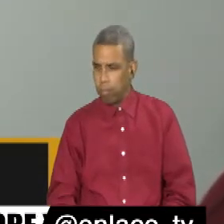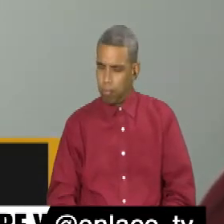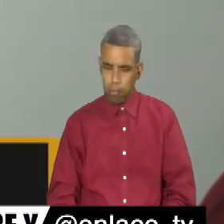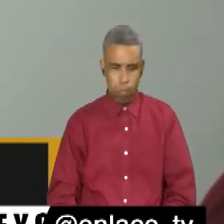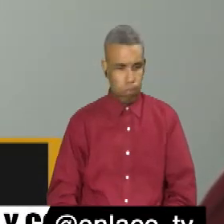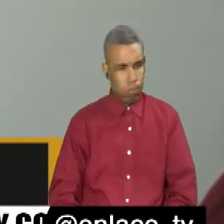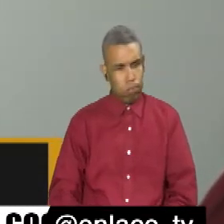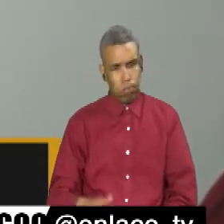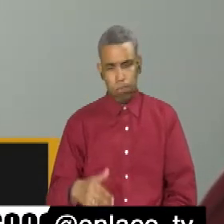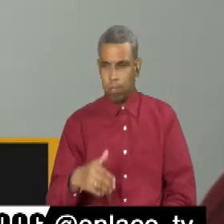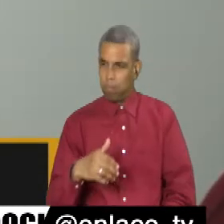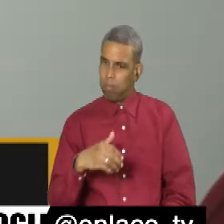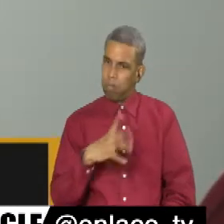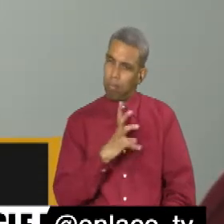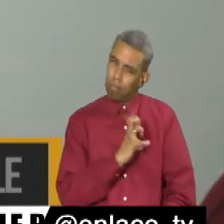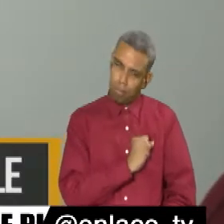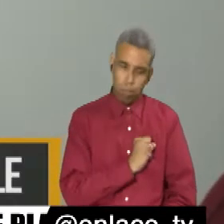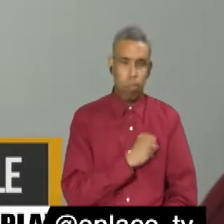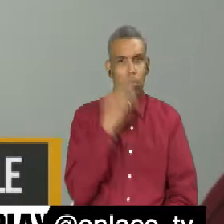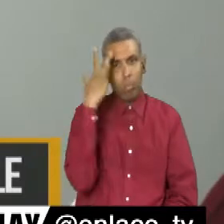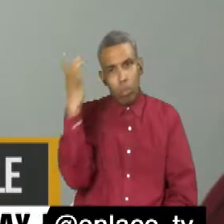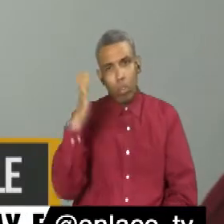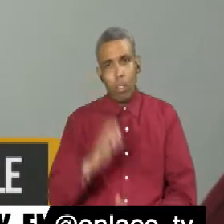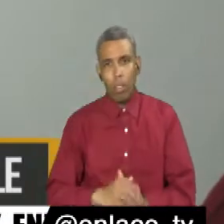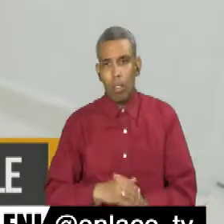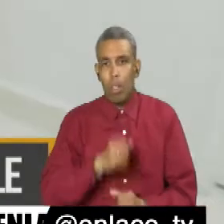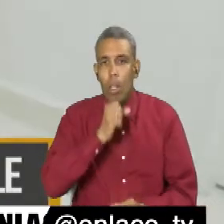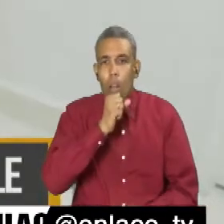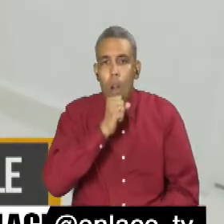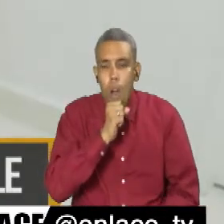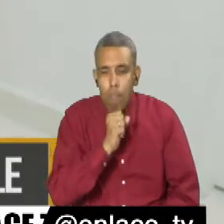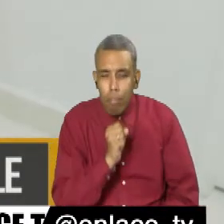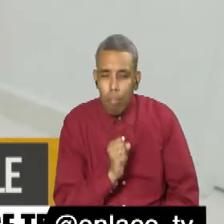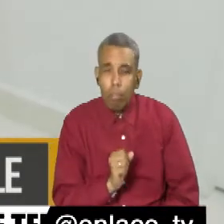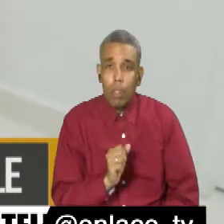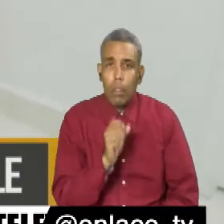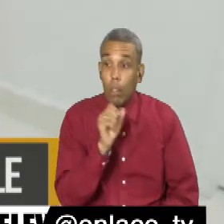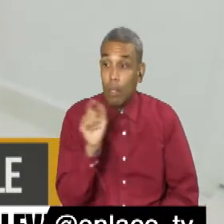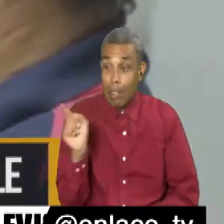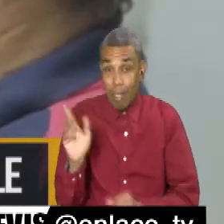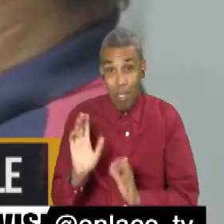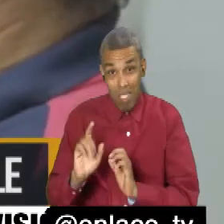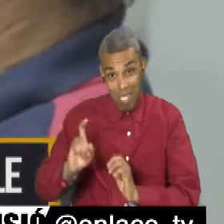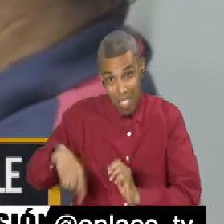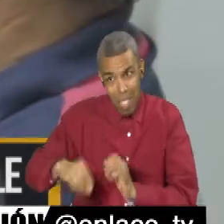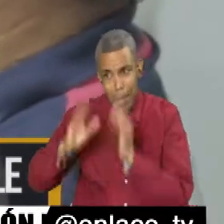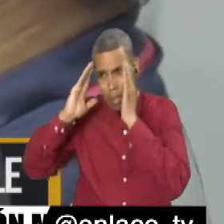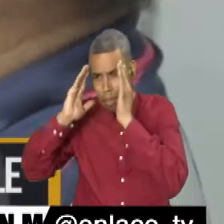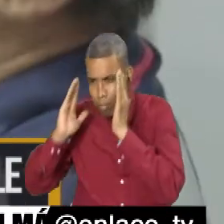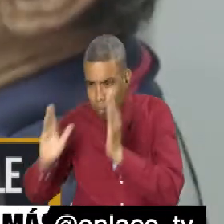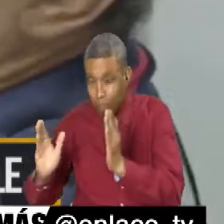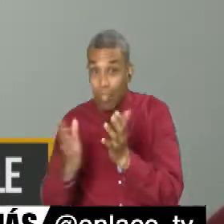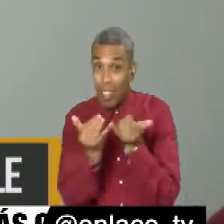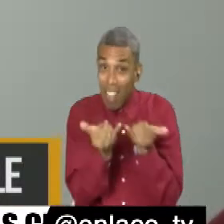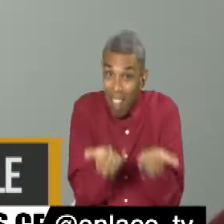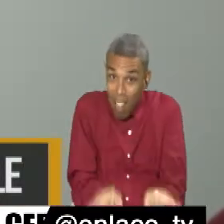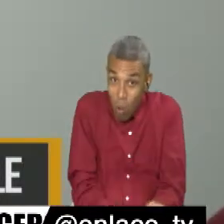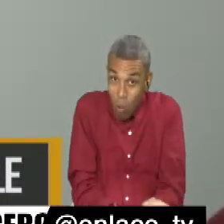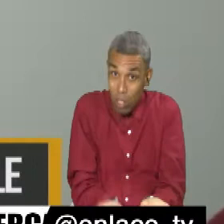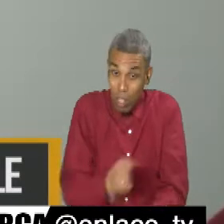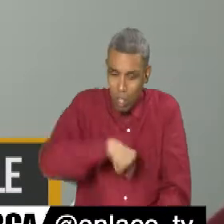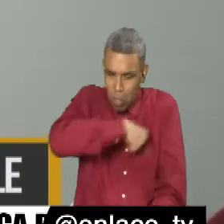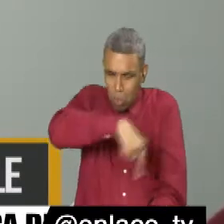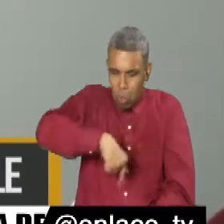estas personitas son personitas que requieren una especial protección. Por eso la personería municipal va a realizar una indagación preliminar